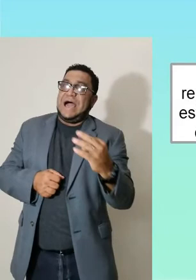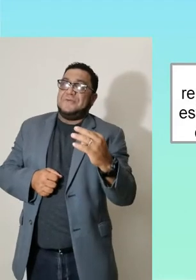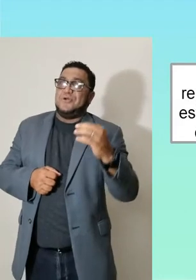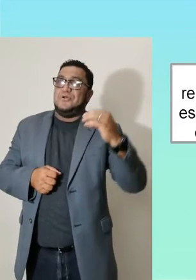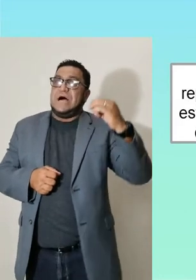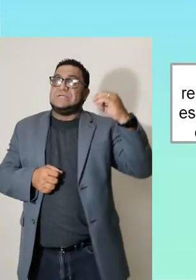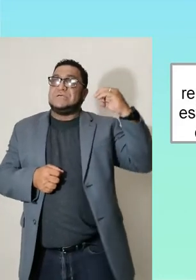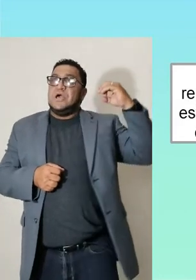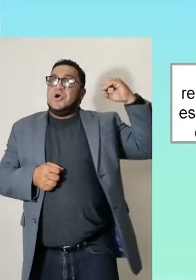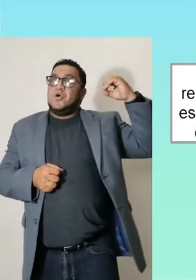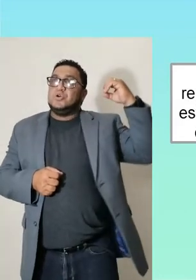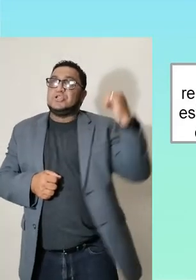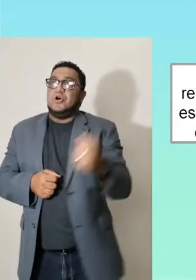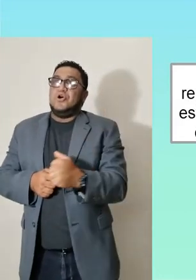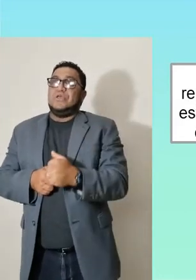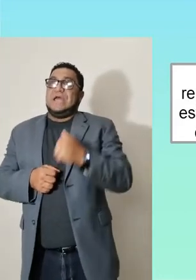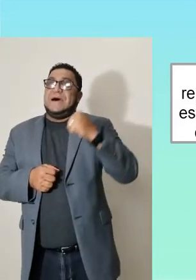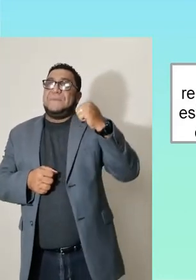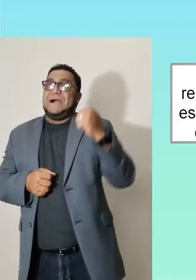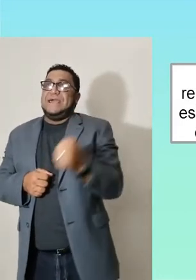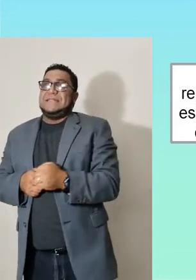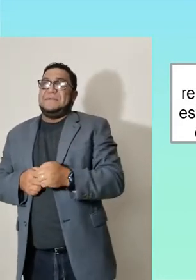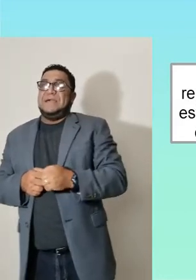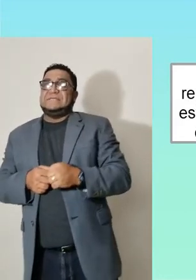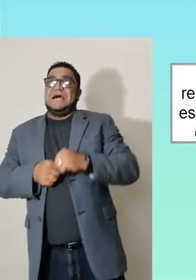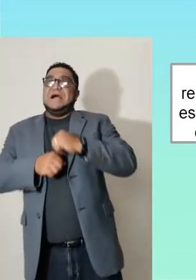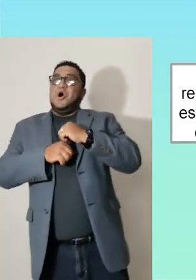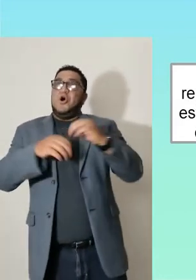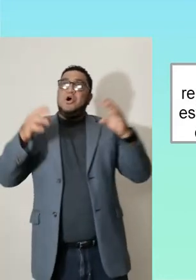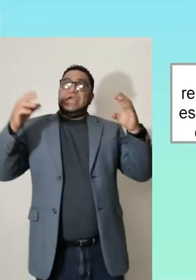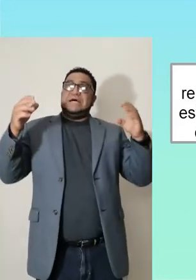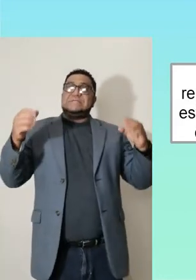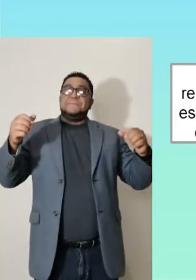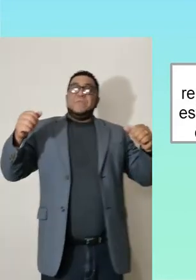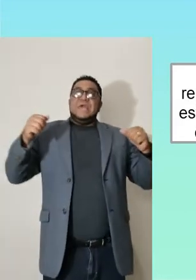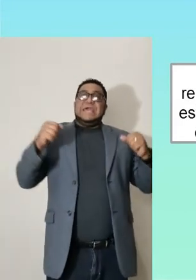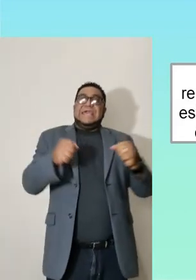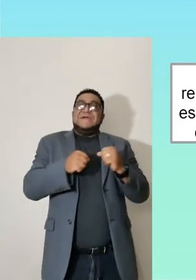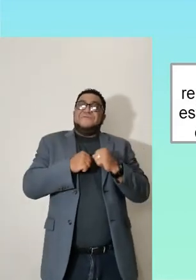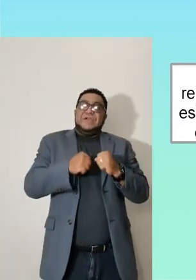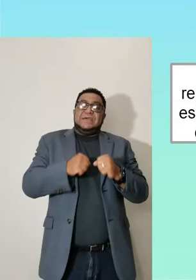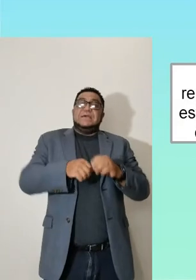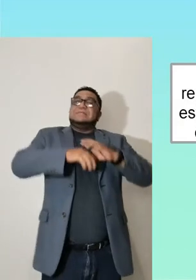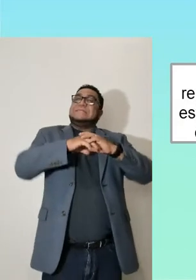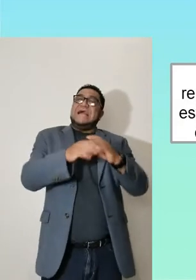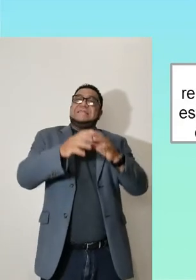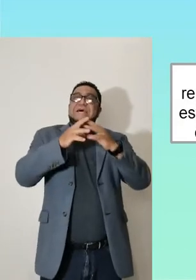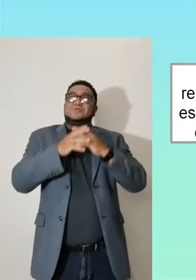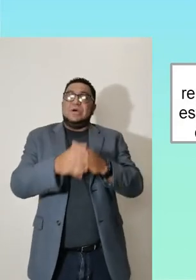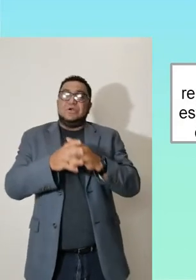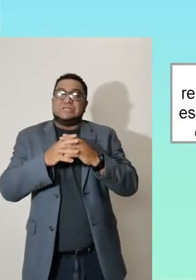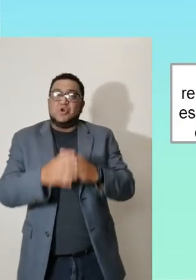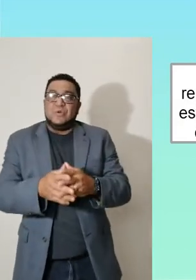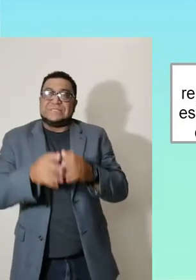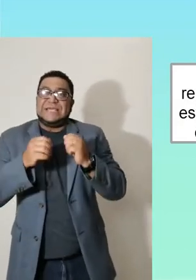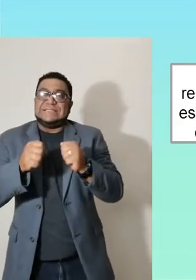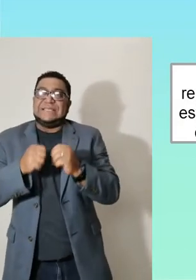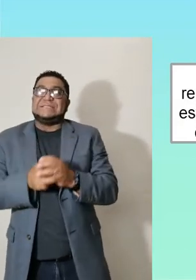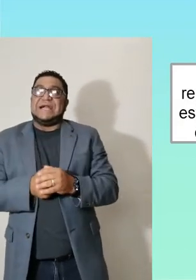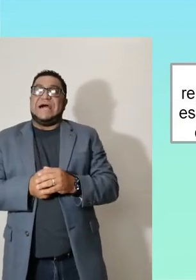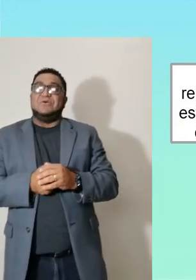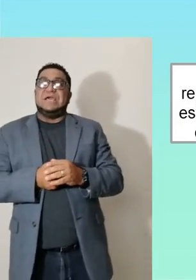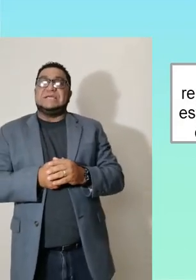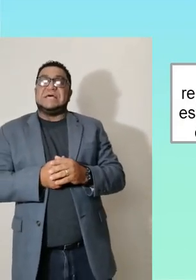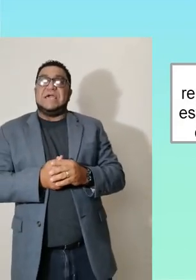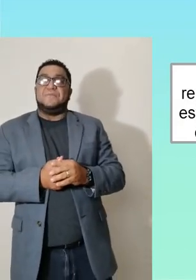candelabros las custodias las vajillas de mesas joyas y en fin tantas fueron las obras que